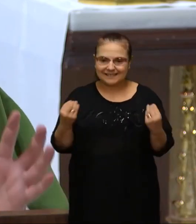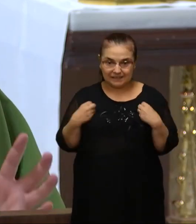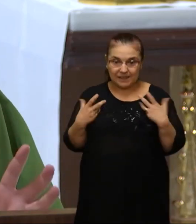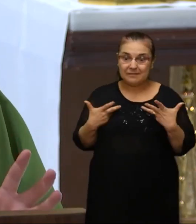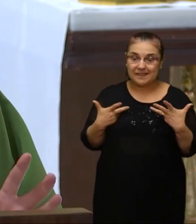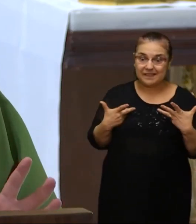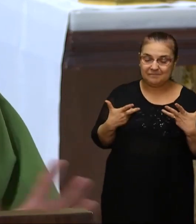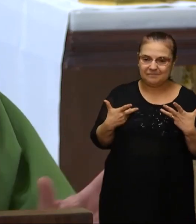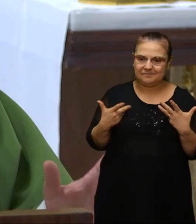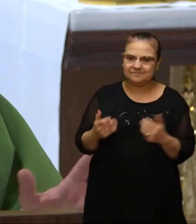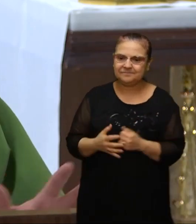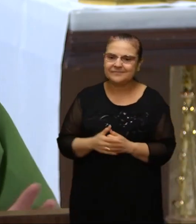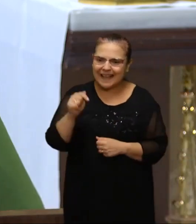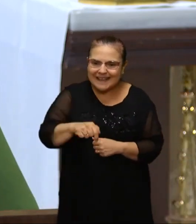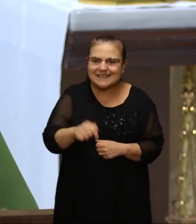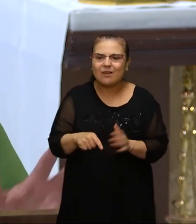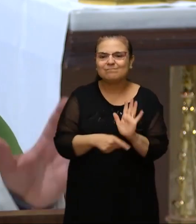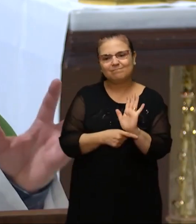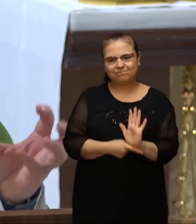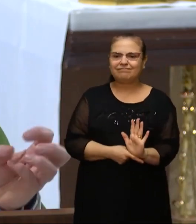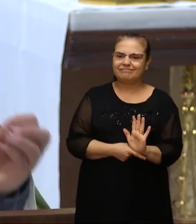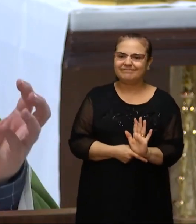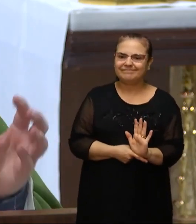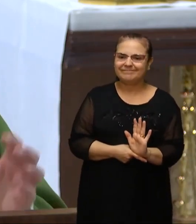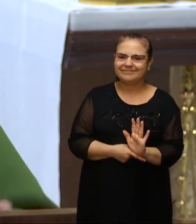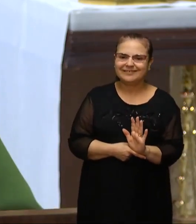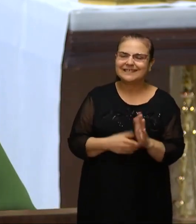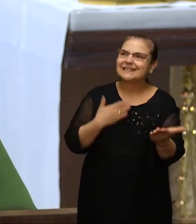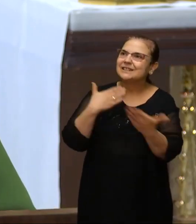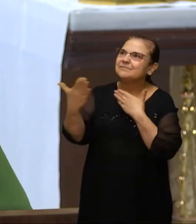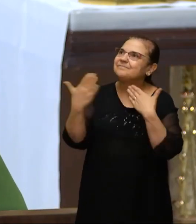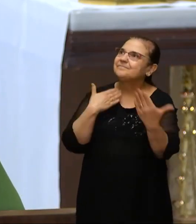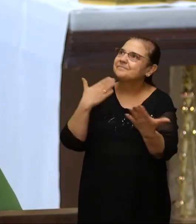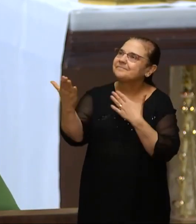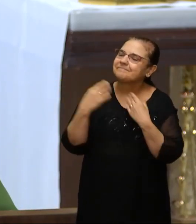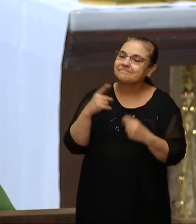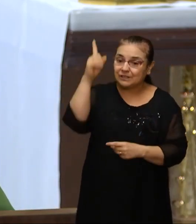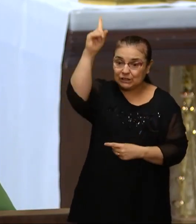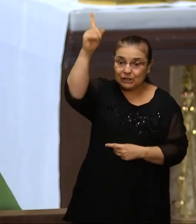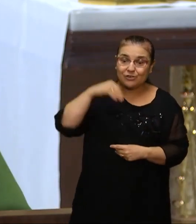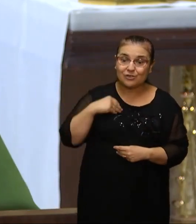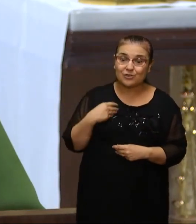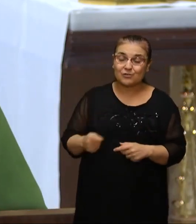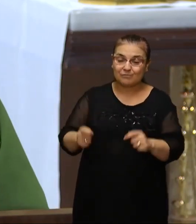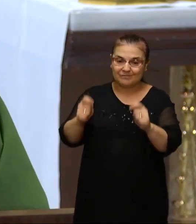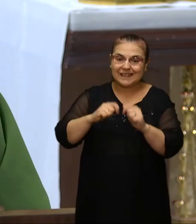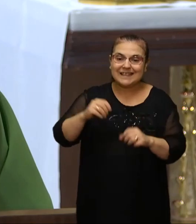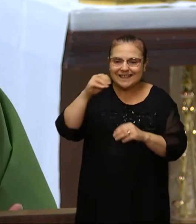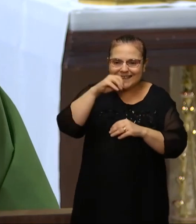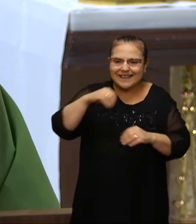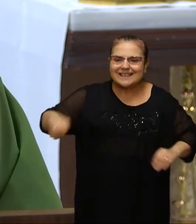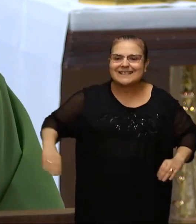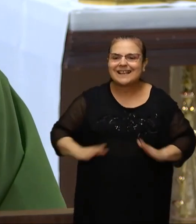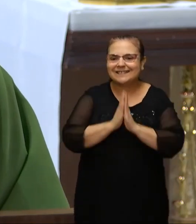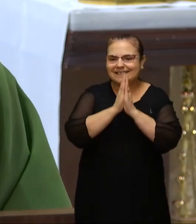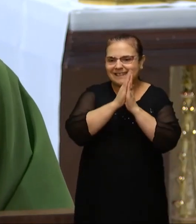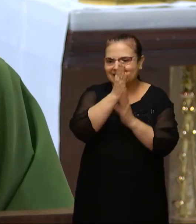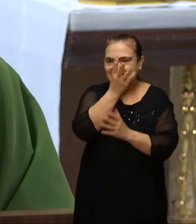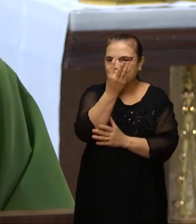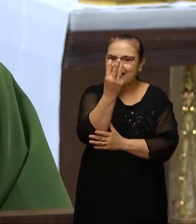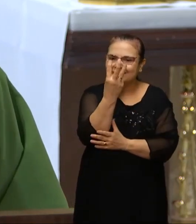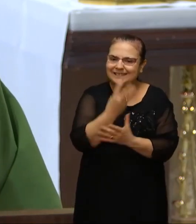poder descubrir esa presencia ese amor de Dios esas relaciones que Dios nos transmite en la Santísima Trinidad así podremos